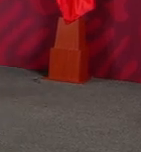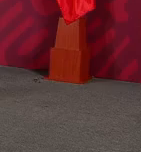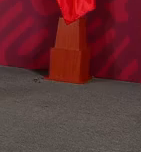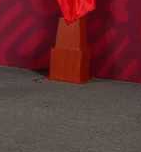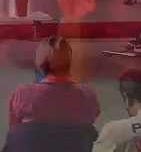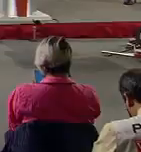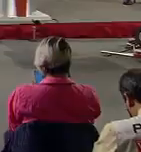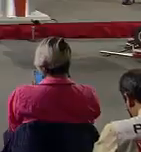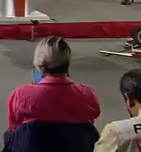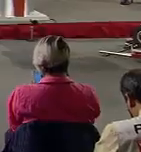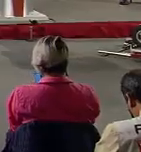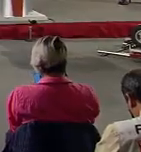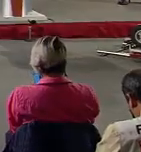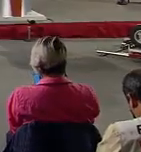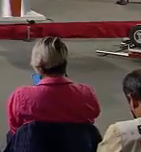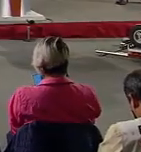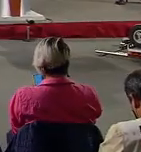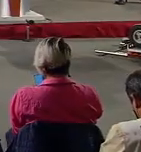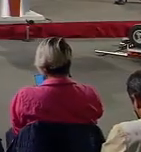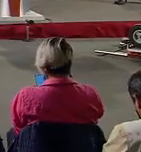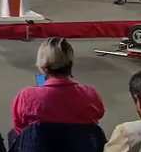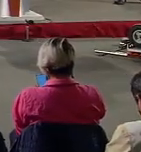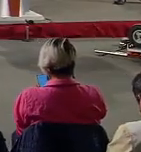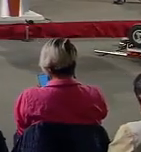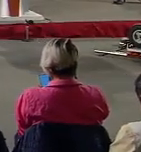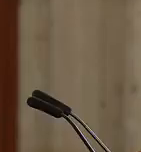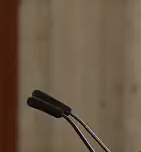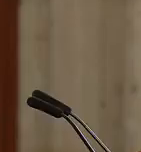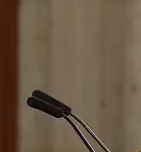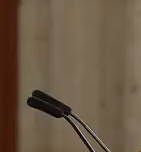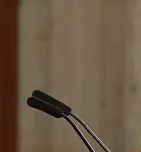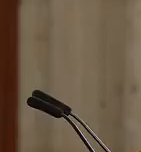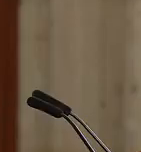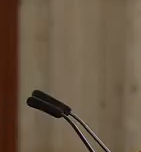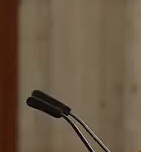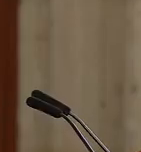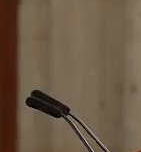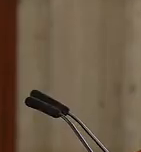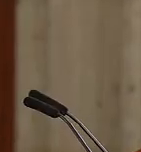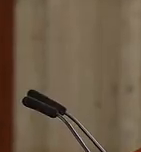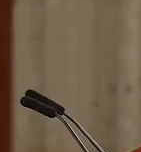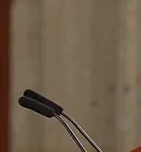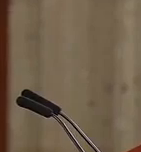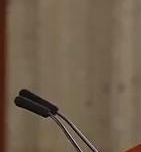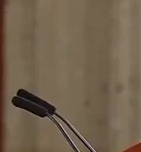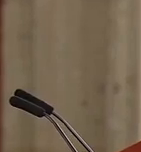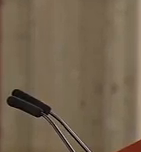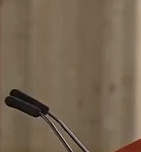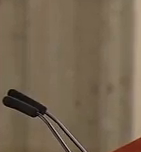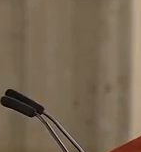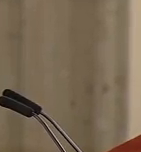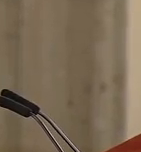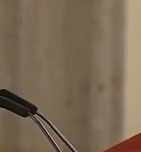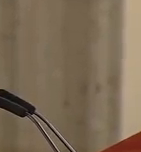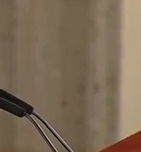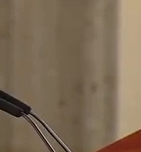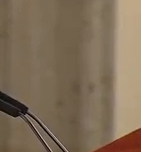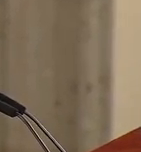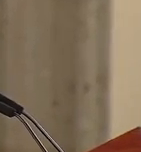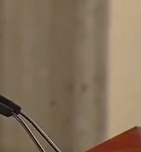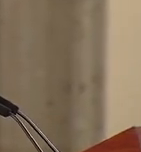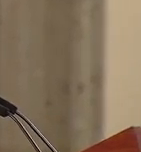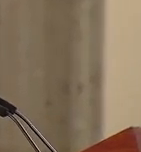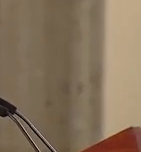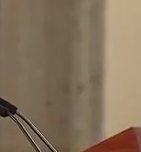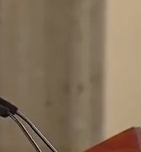significa la libertad religiosa y la libertad también para los no